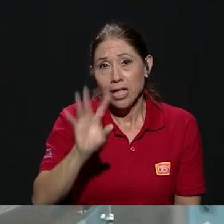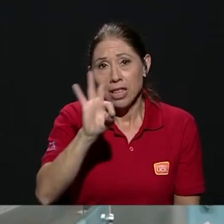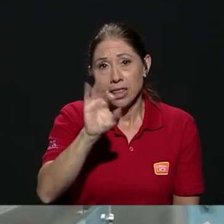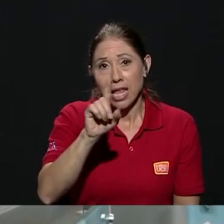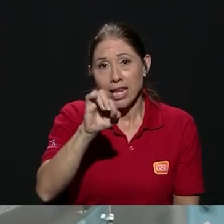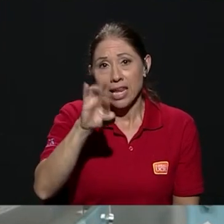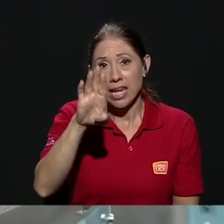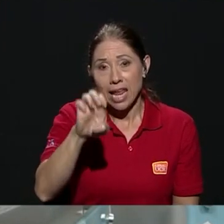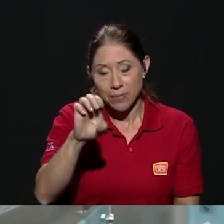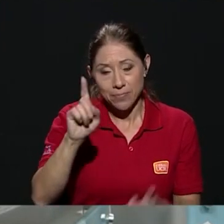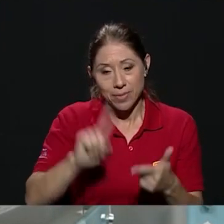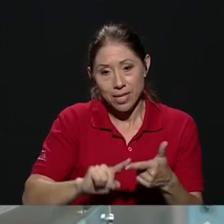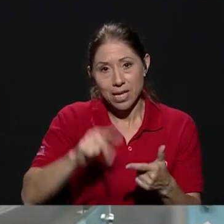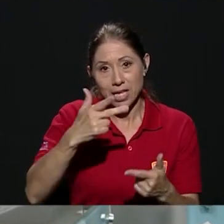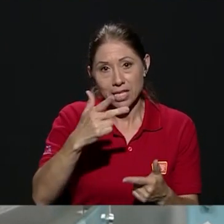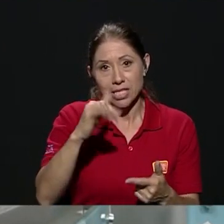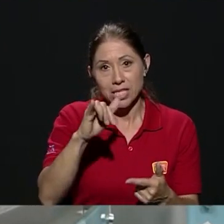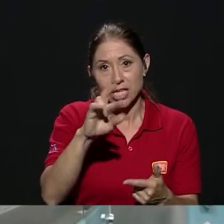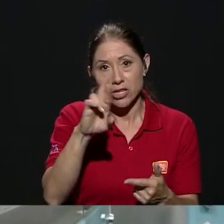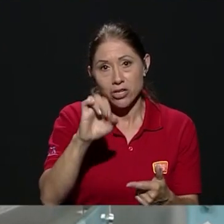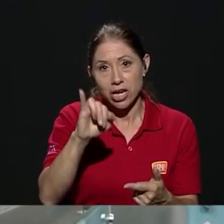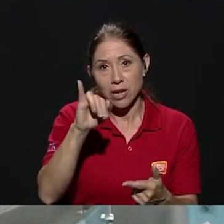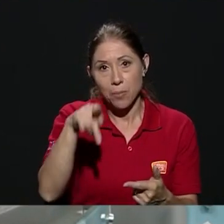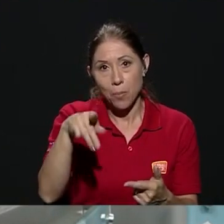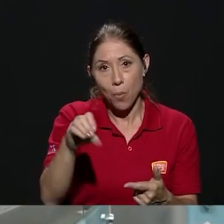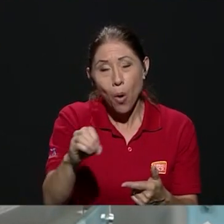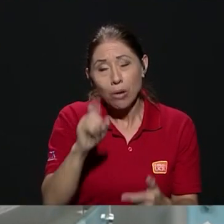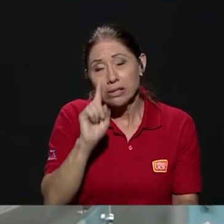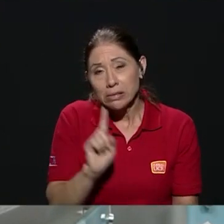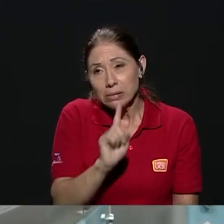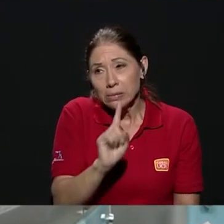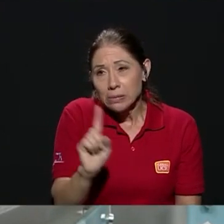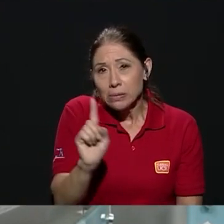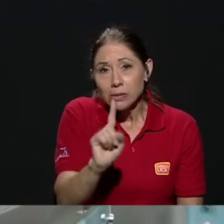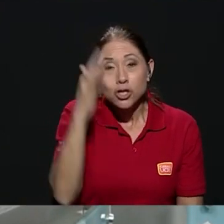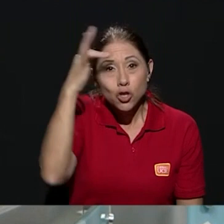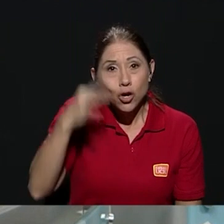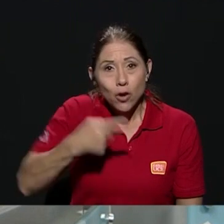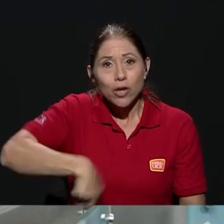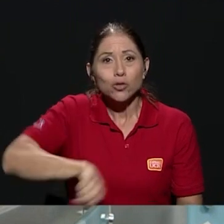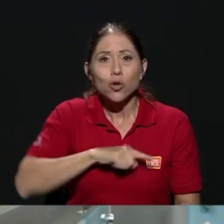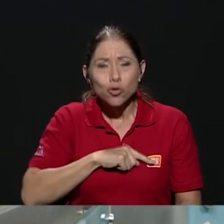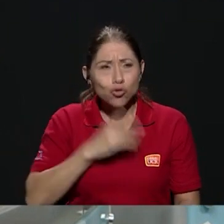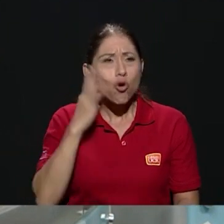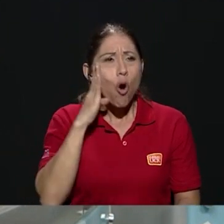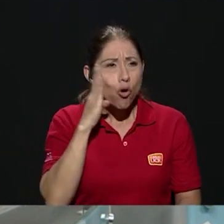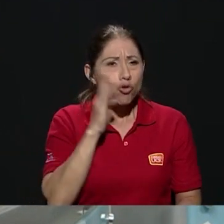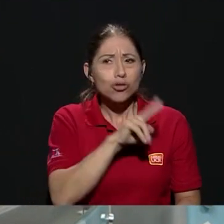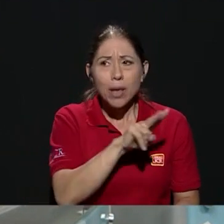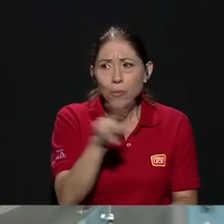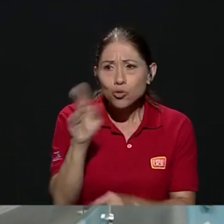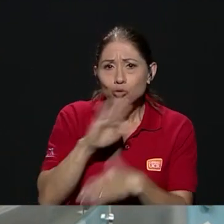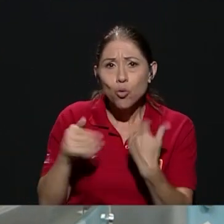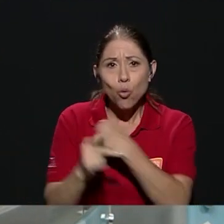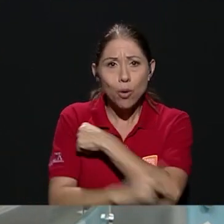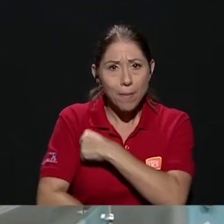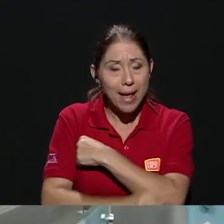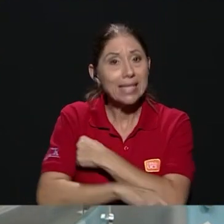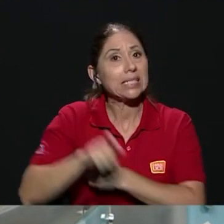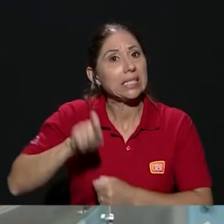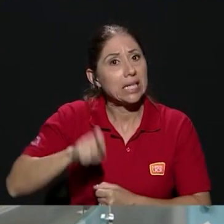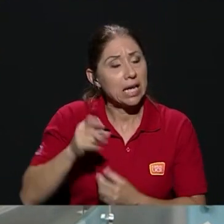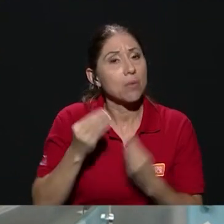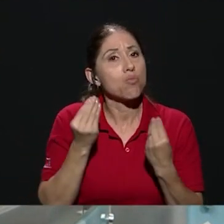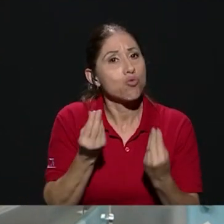subimos a Chirripó, o sea que yo creo que conocemos todo el país. Es muy, yo creo que